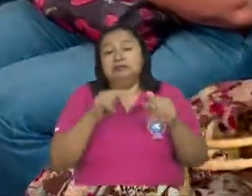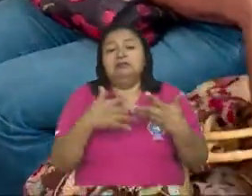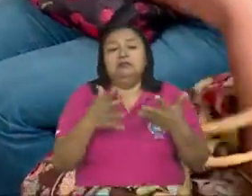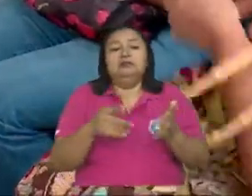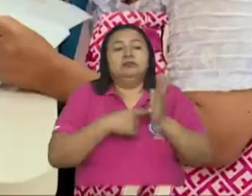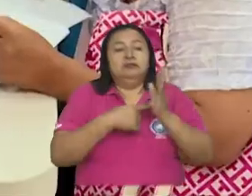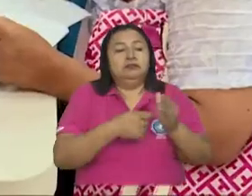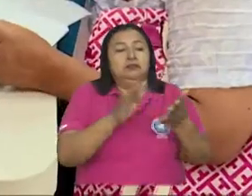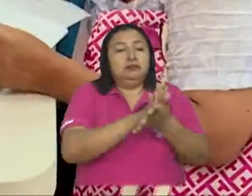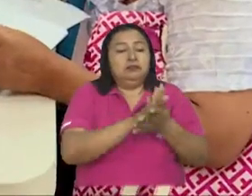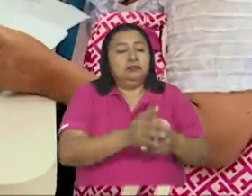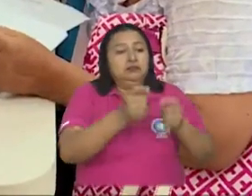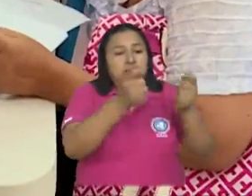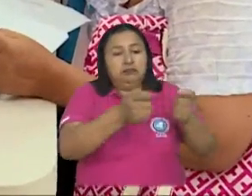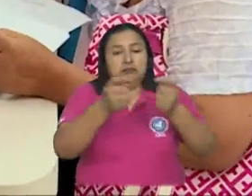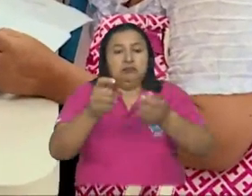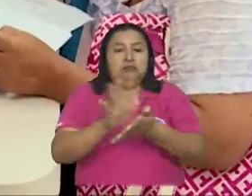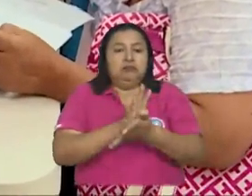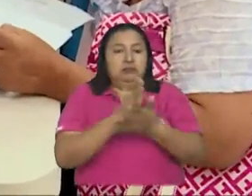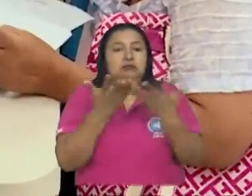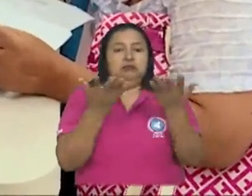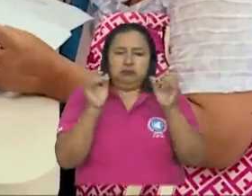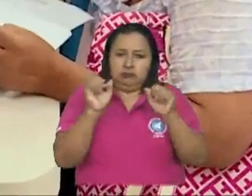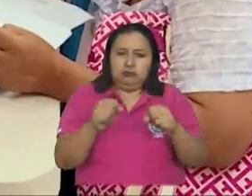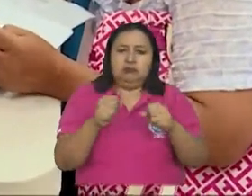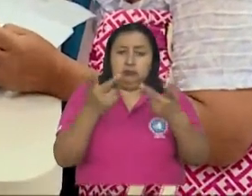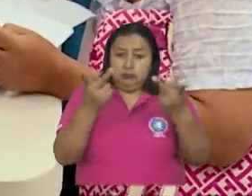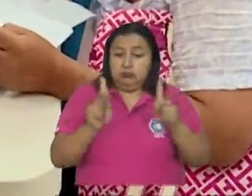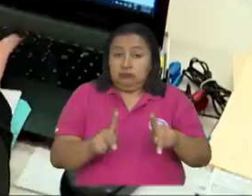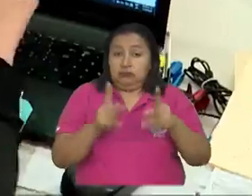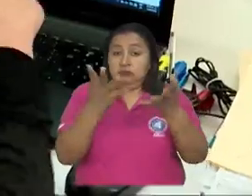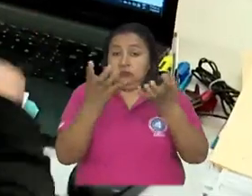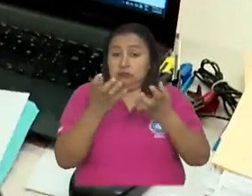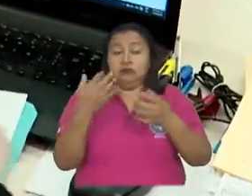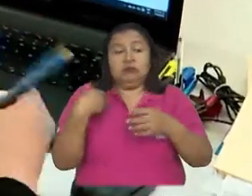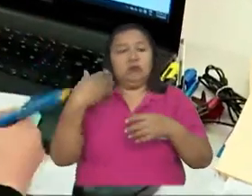presentando su documentación. Así es que pueden, los interesados,